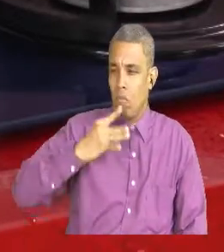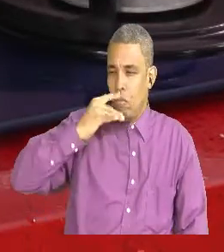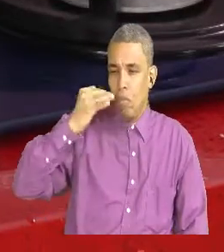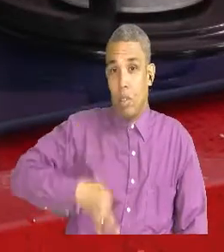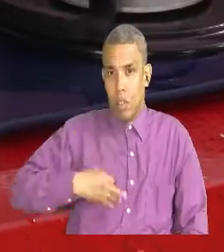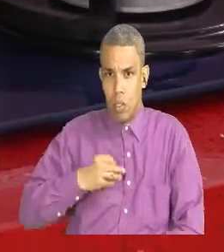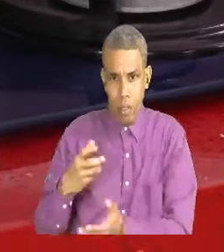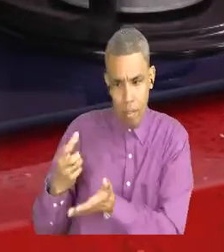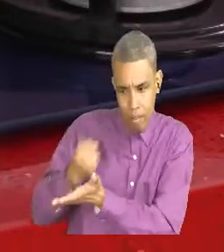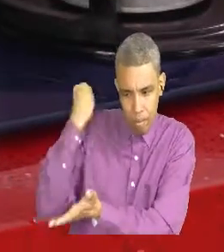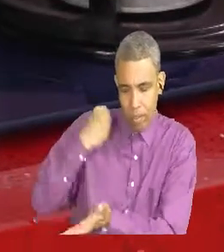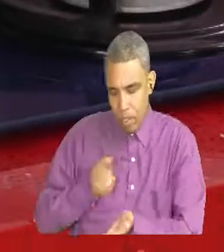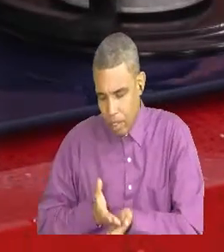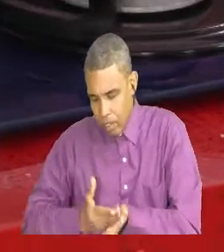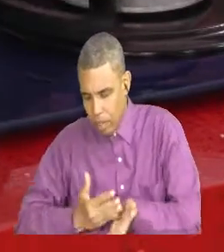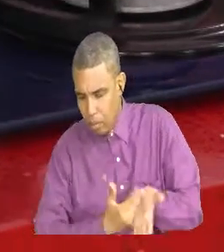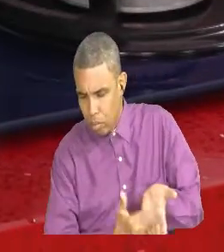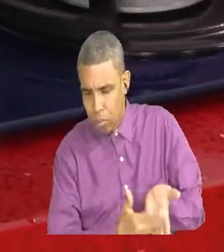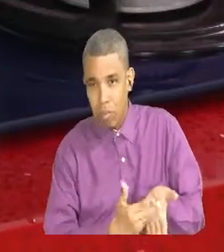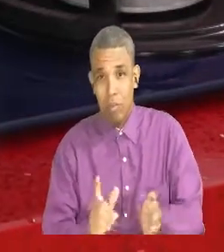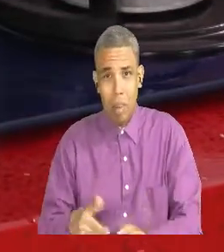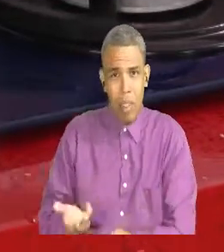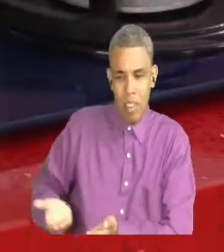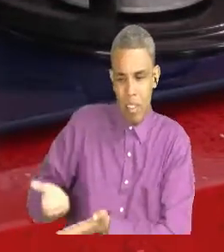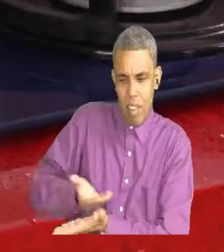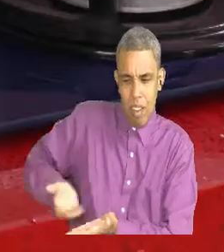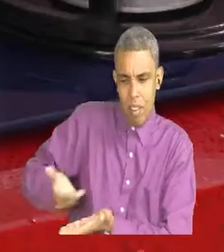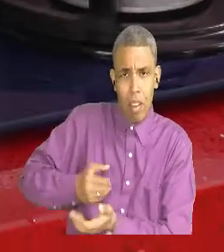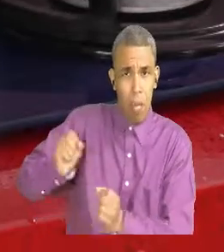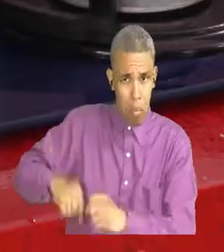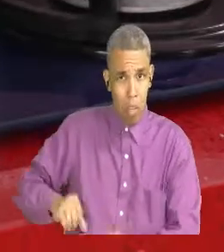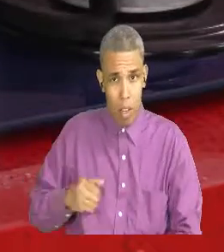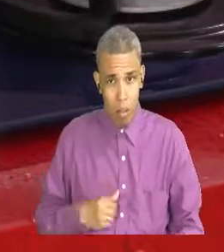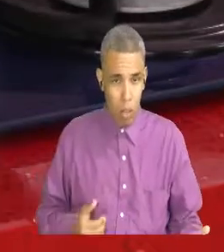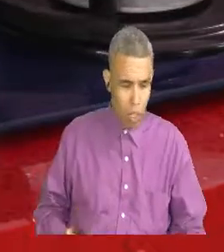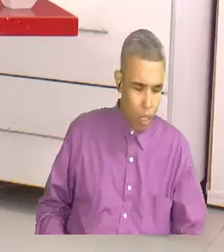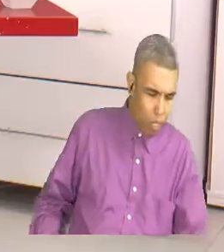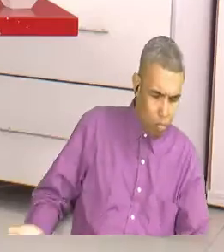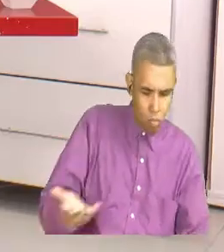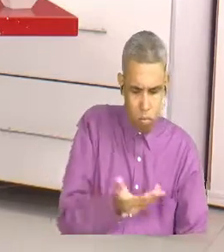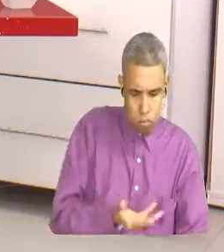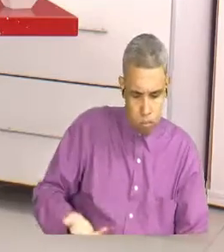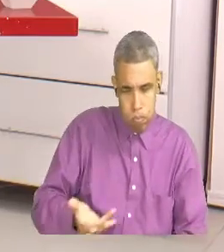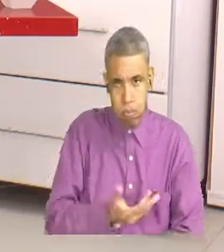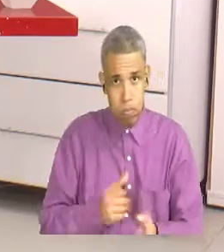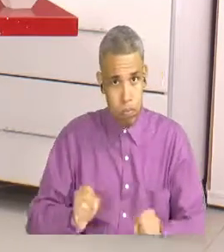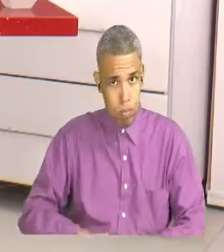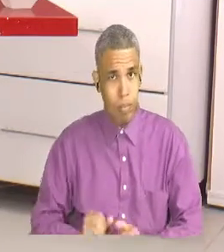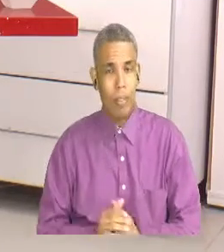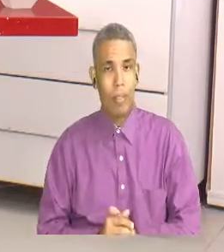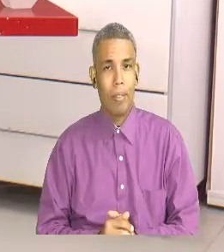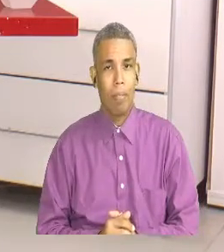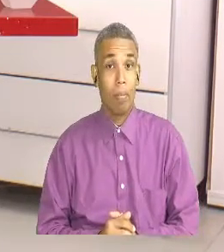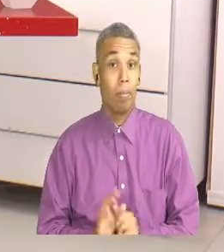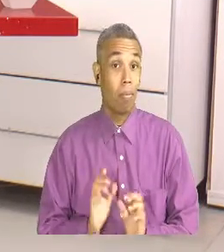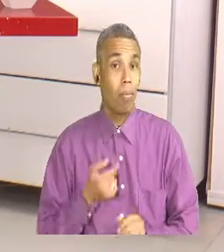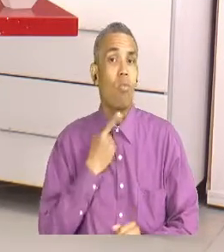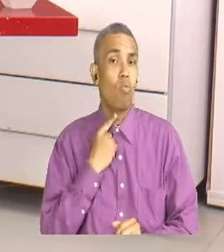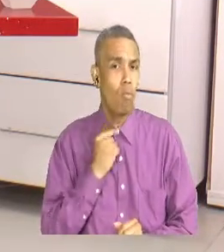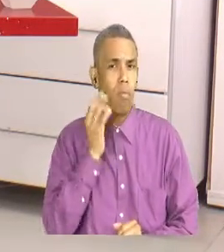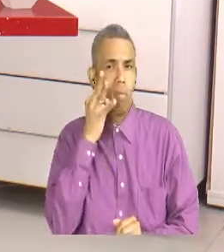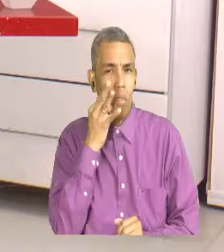No, mejor dicho, estás en la voluntad del televidente y en la voluntad de nosotros mirar cómo conseguimos que podamos encontrar gustos y variedad, sí, perfecta, claro, ¿no?